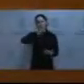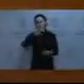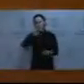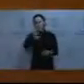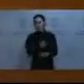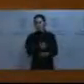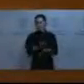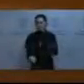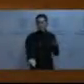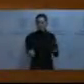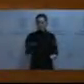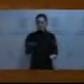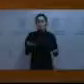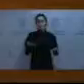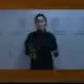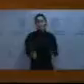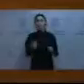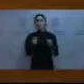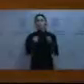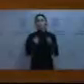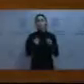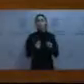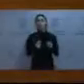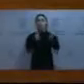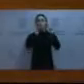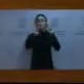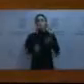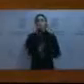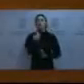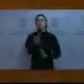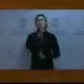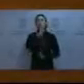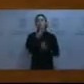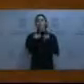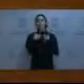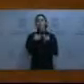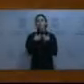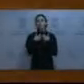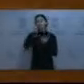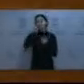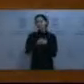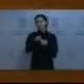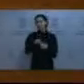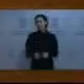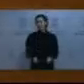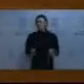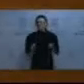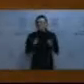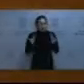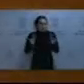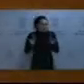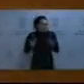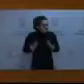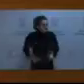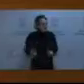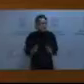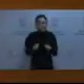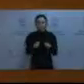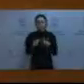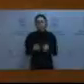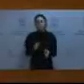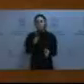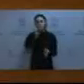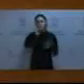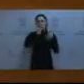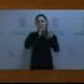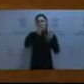17,05%. El índice de producción industrial del Principado de Asturias muestra un dato desolador, con una tasa anual negativa de